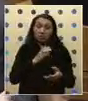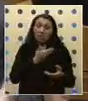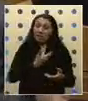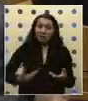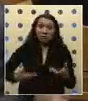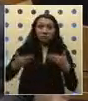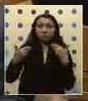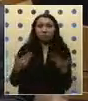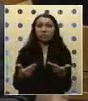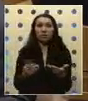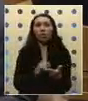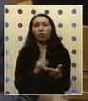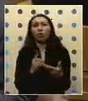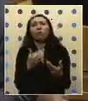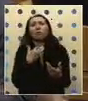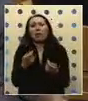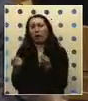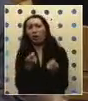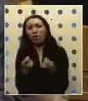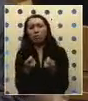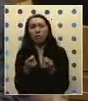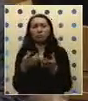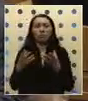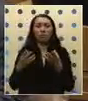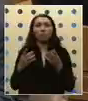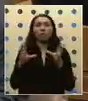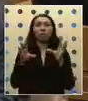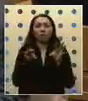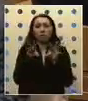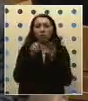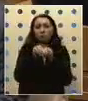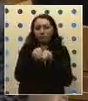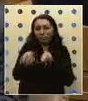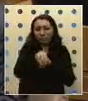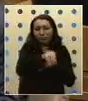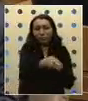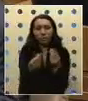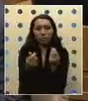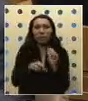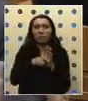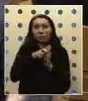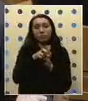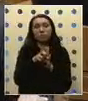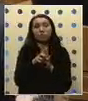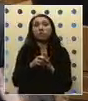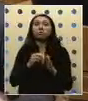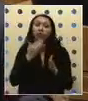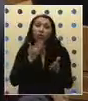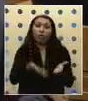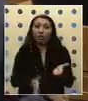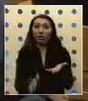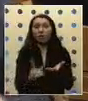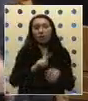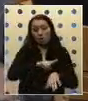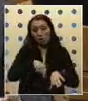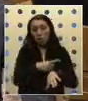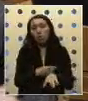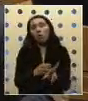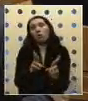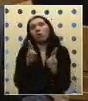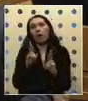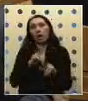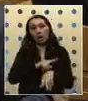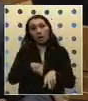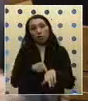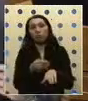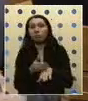tenía para qué terminar en tantas cosas más chicas en materia de este presupuesto. Todavía nos quedan algunas horas. Ojalá que en estas horas que